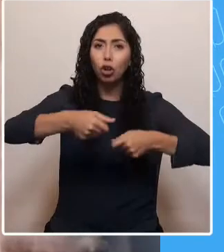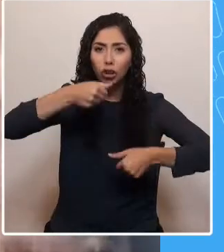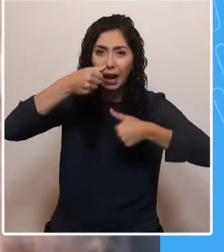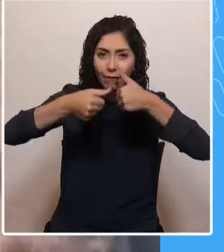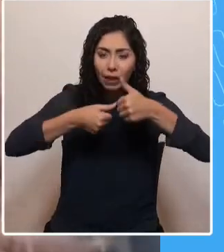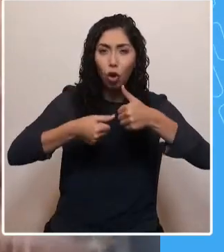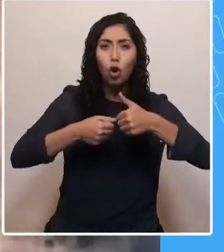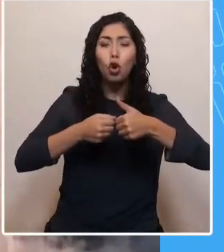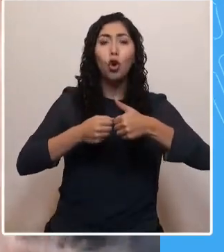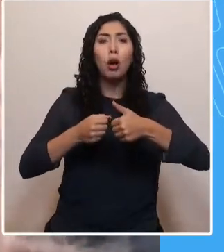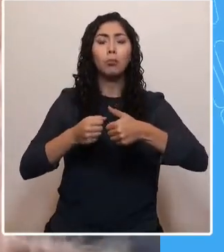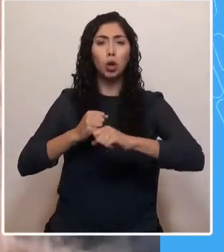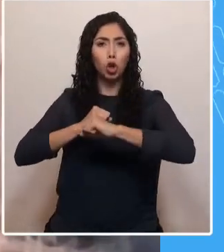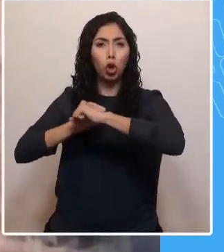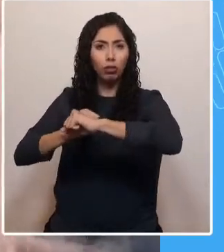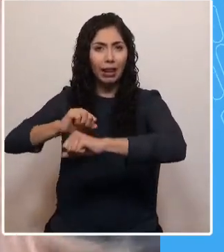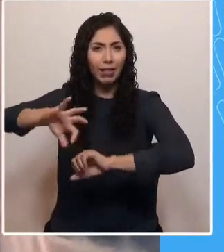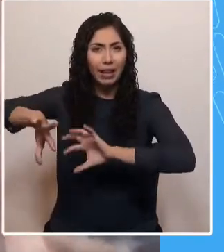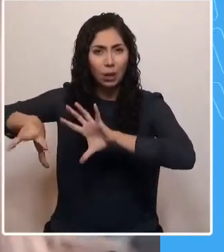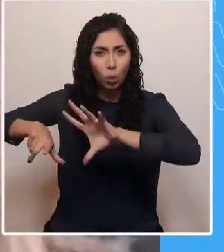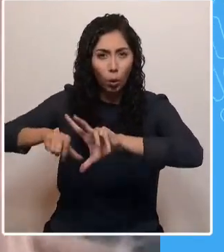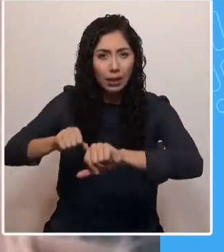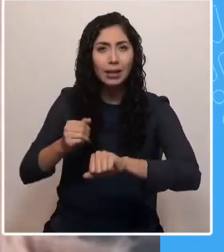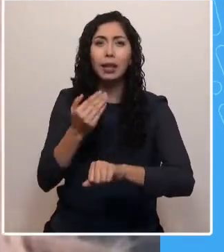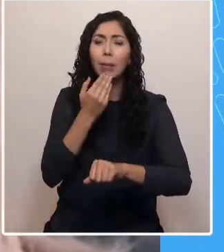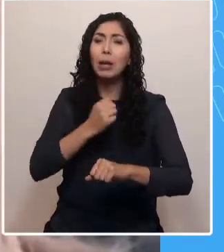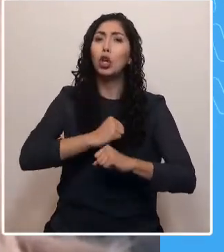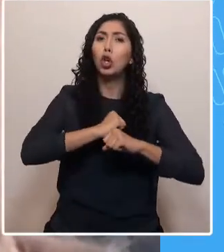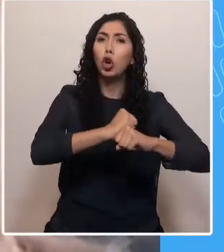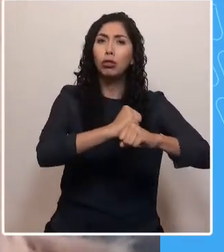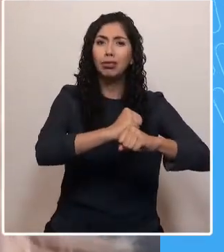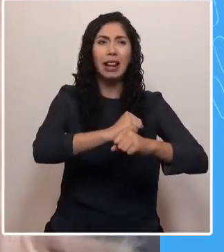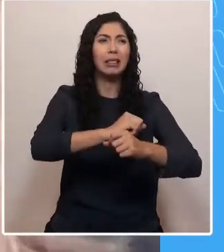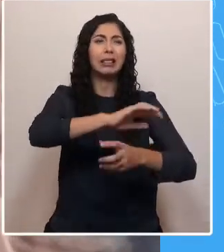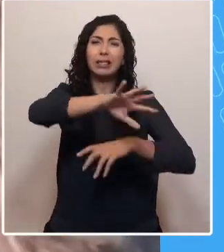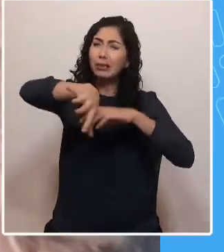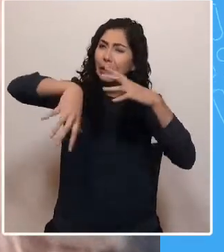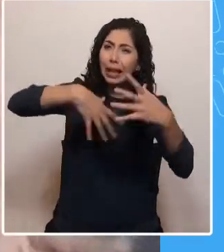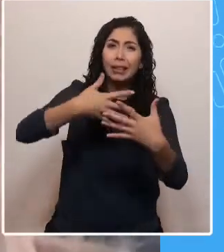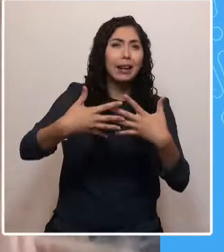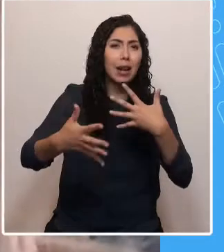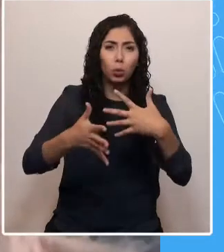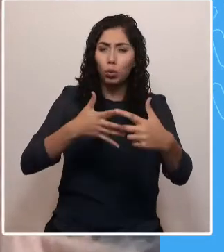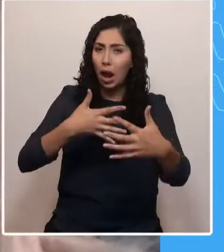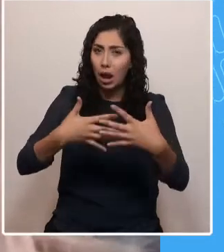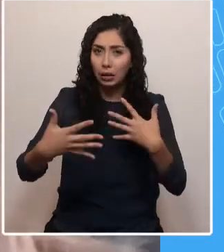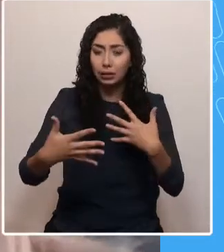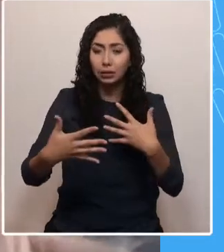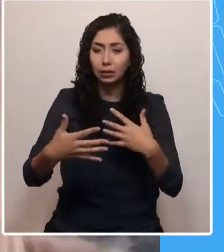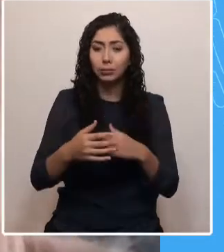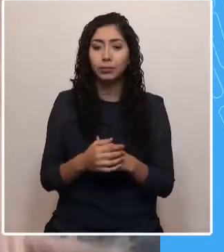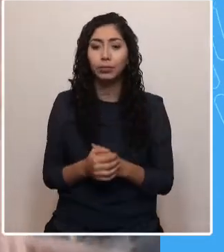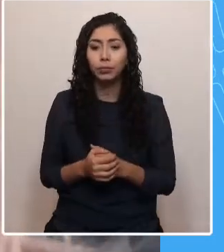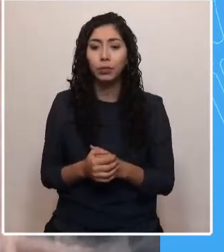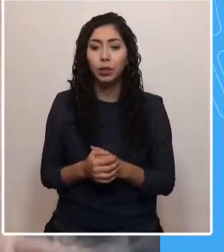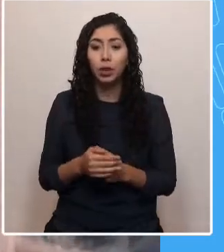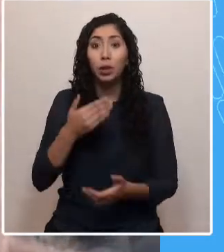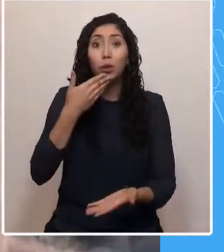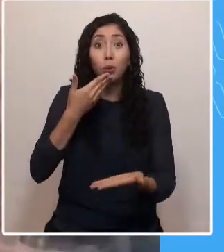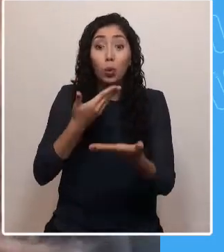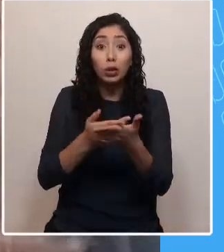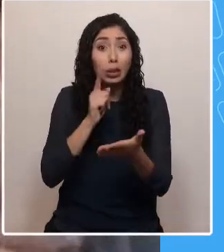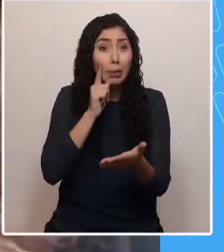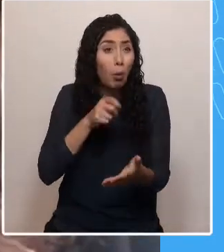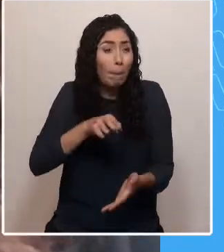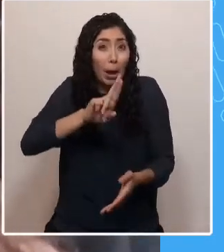delincuencia, la primera línea contra los desastres naturales. Son quienes llamamos en nuestros peores